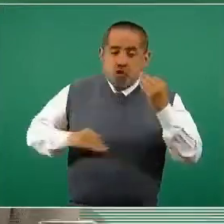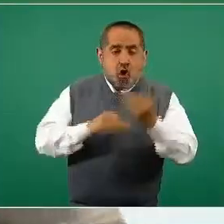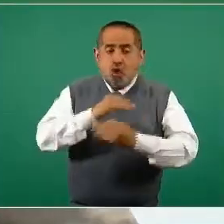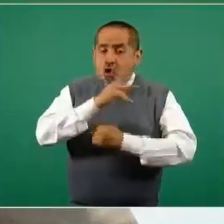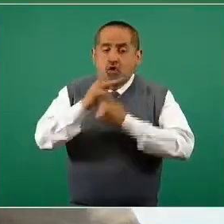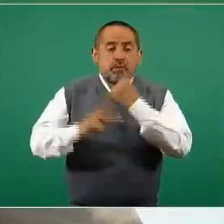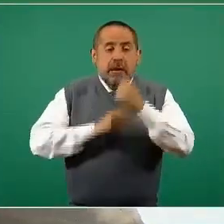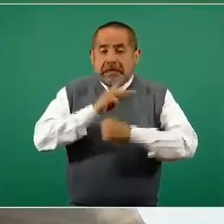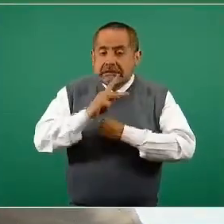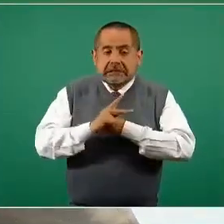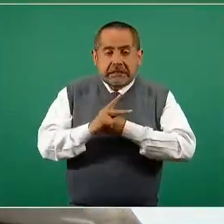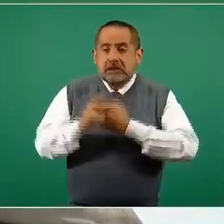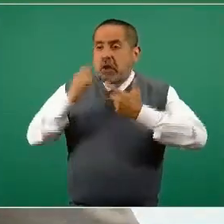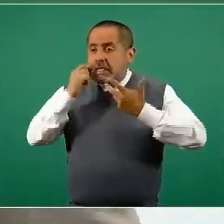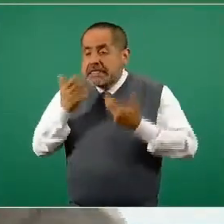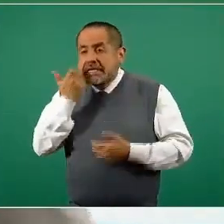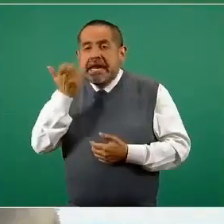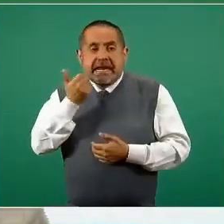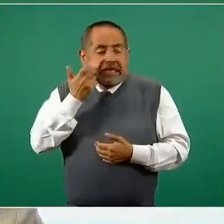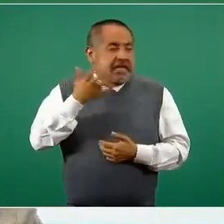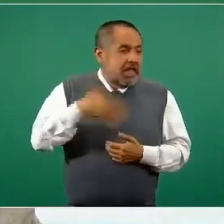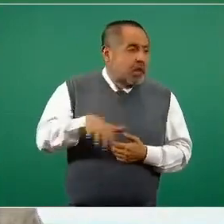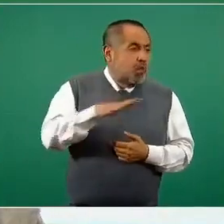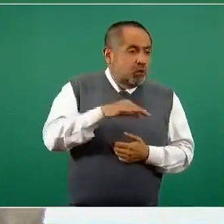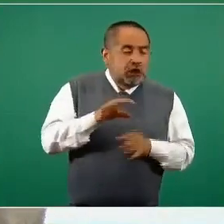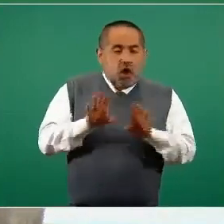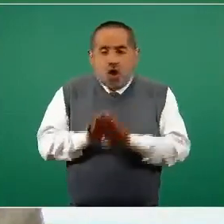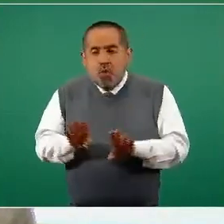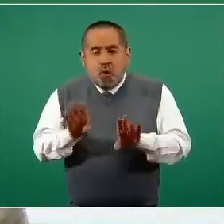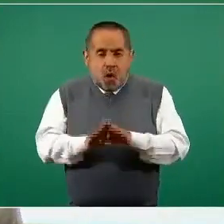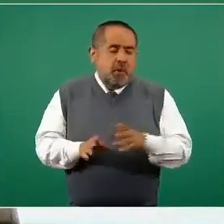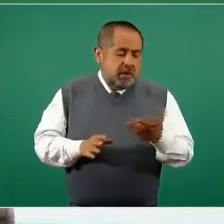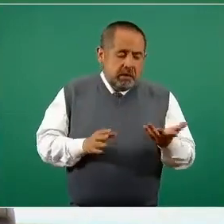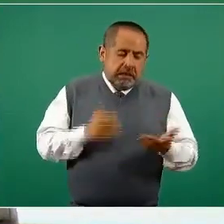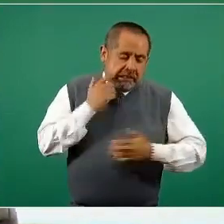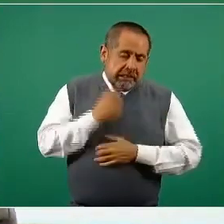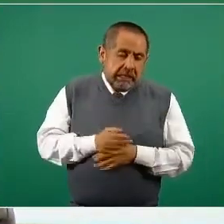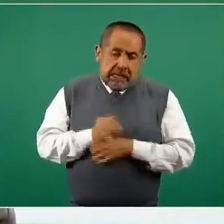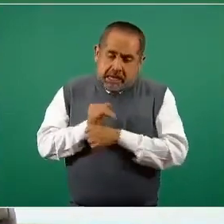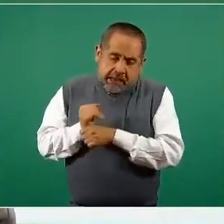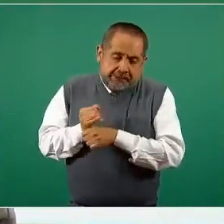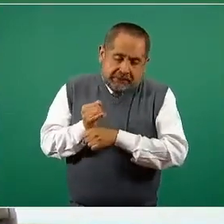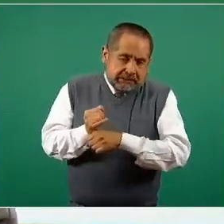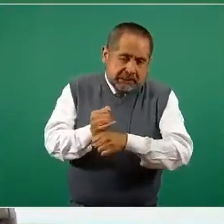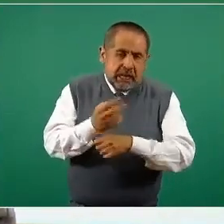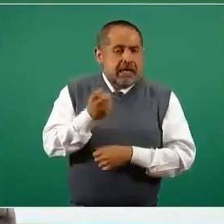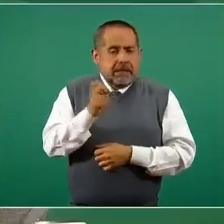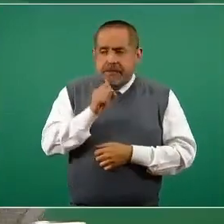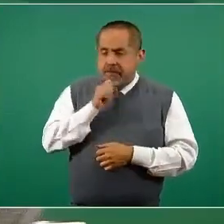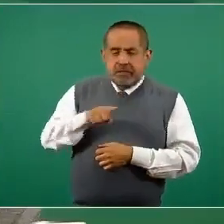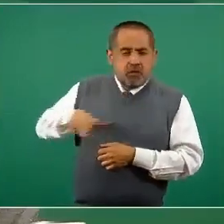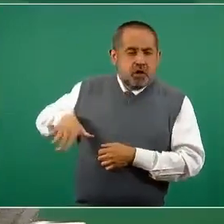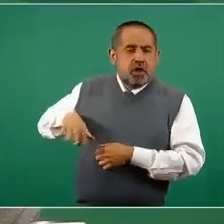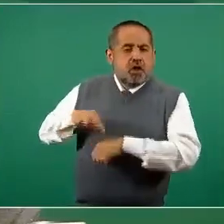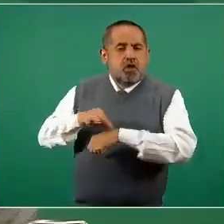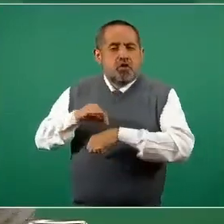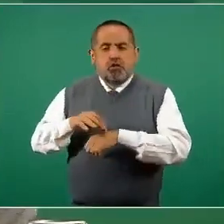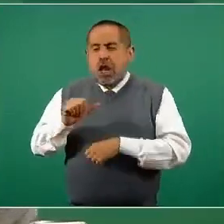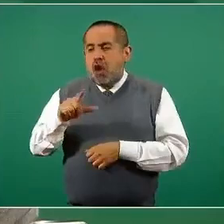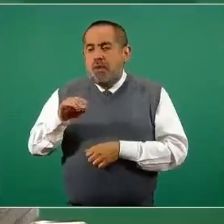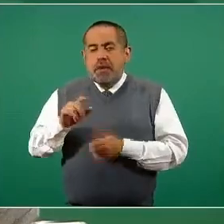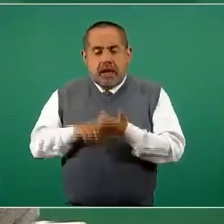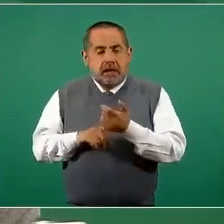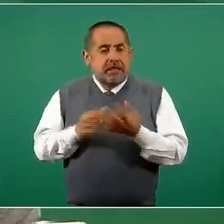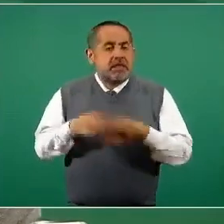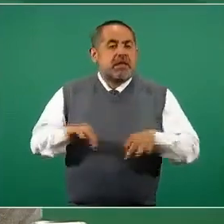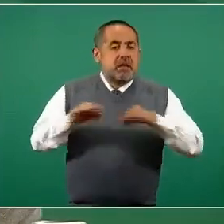mundo y hay muchos mecanismos por los que esto se puede lograr. Uno es justo el que explicaba el doctor Alomía, la importancia de